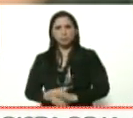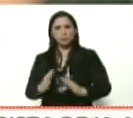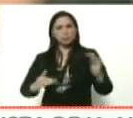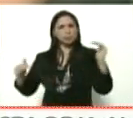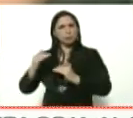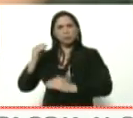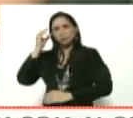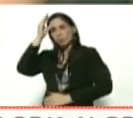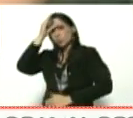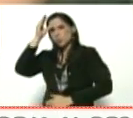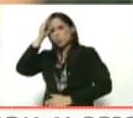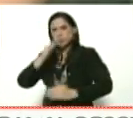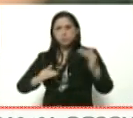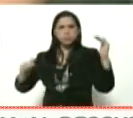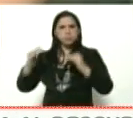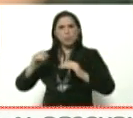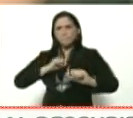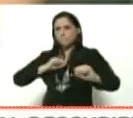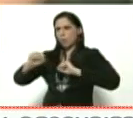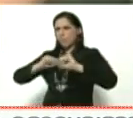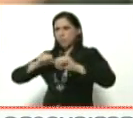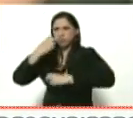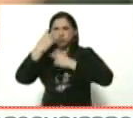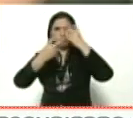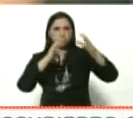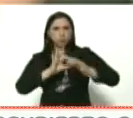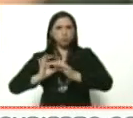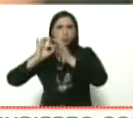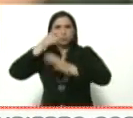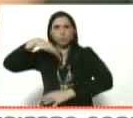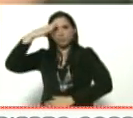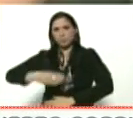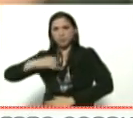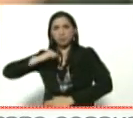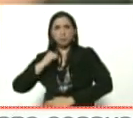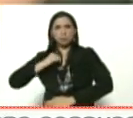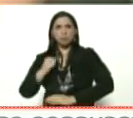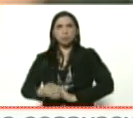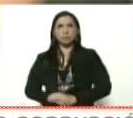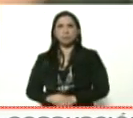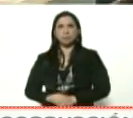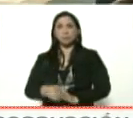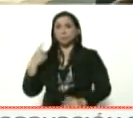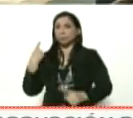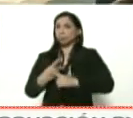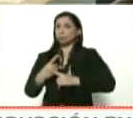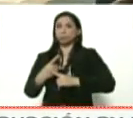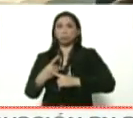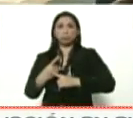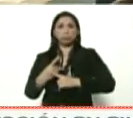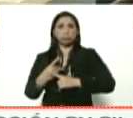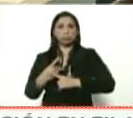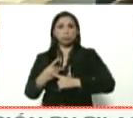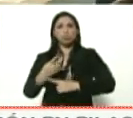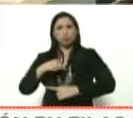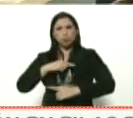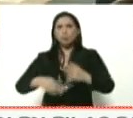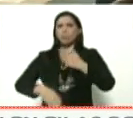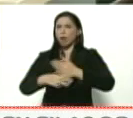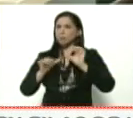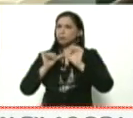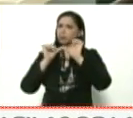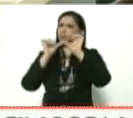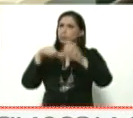máxima conciencia y máxima movilización y unión cívico-militar-policial. Y eso es lo que hemos hecho. Y es lo que vamos a seguir